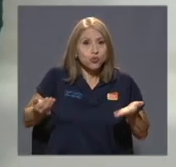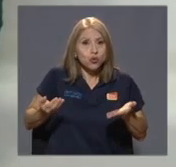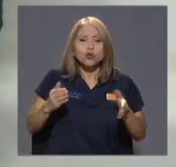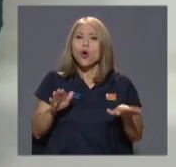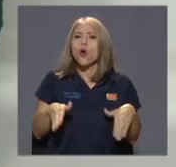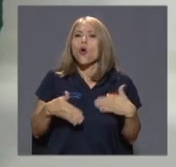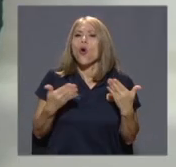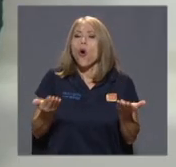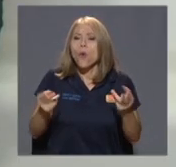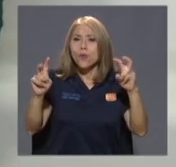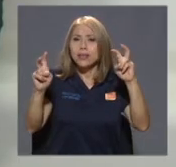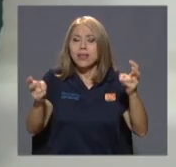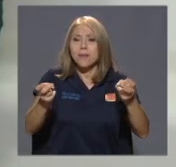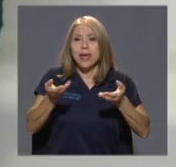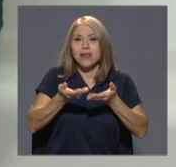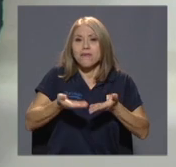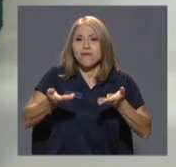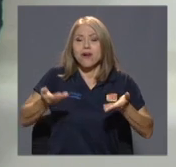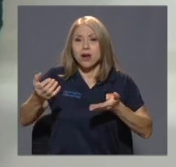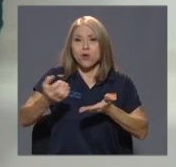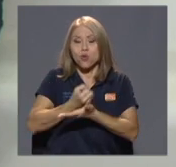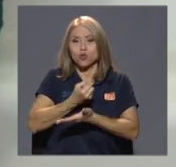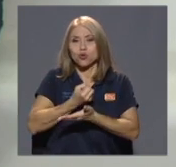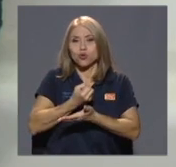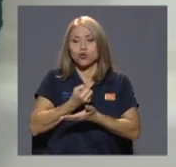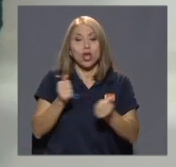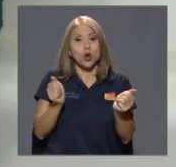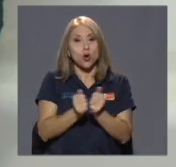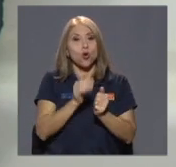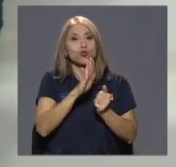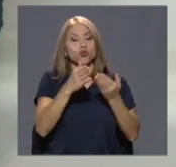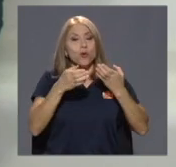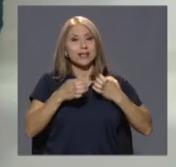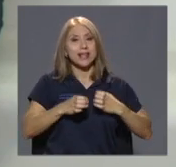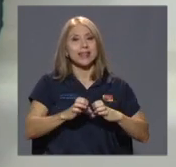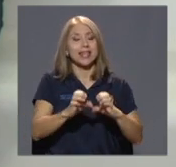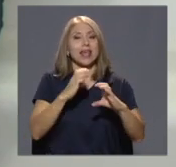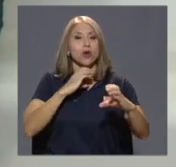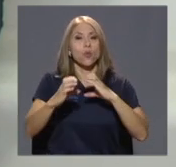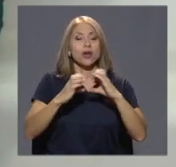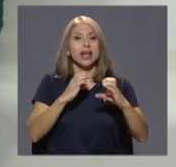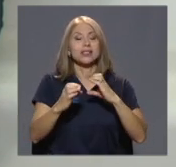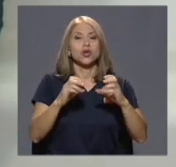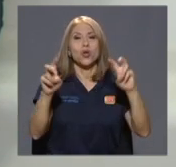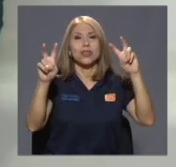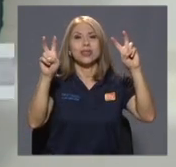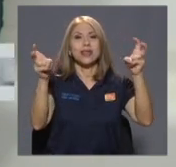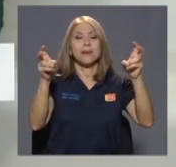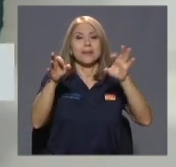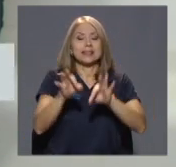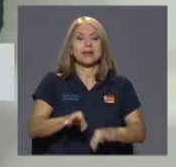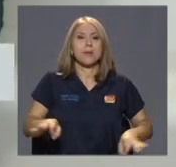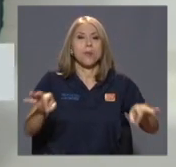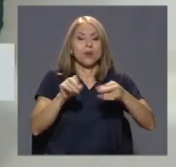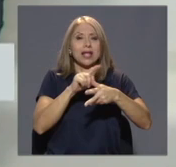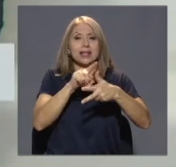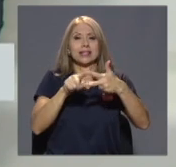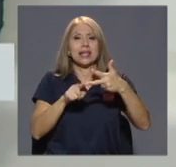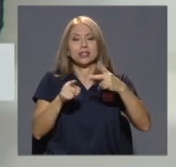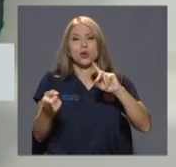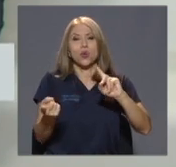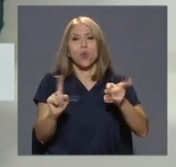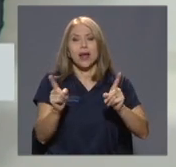recursos, y paralelamente a eso, desde su estrategia de comunicación, ¿cuáles son los tres pilares que tienen? Bueno, el